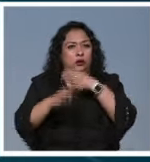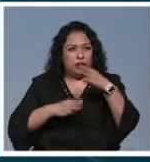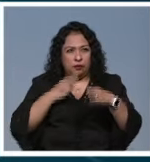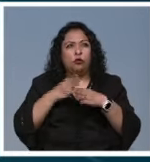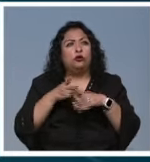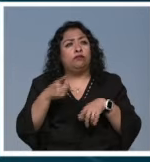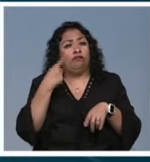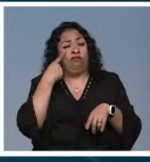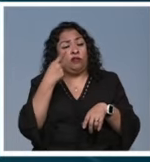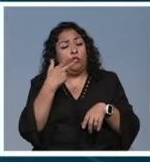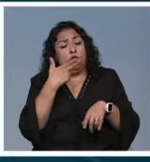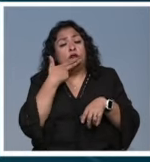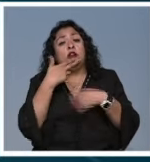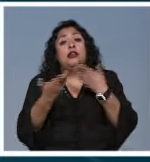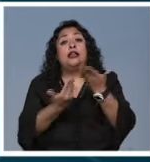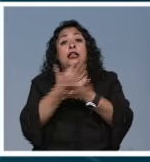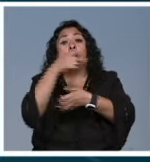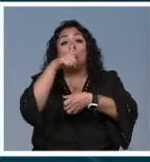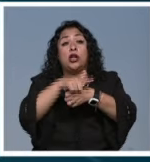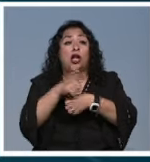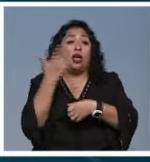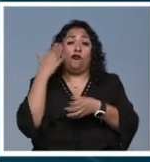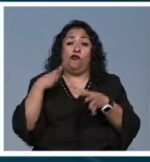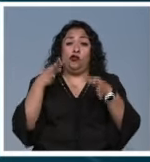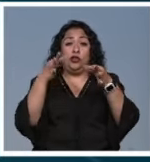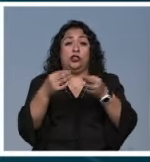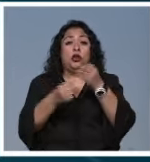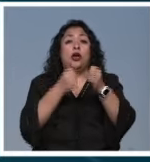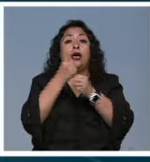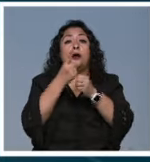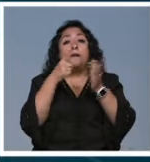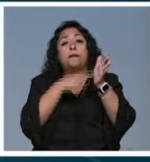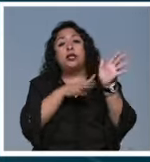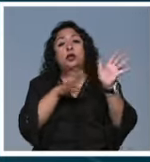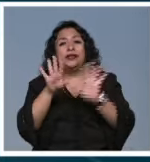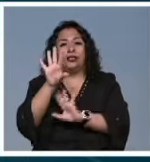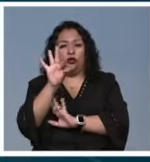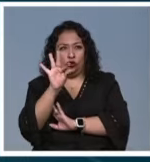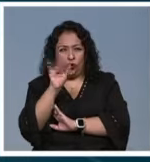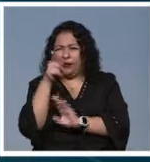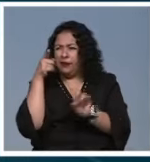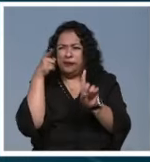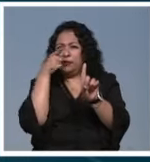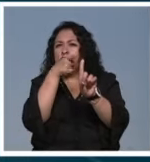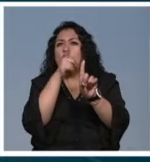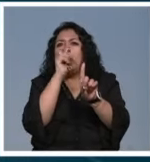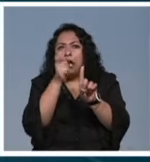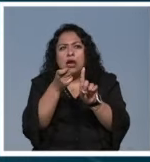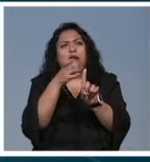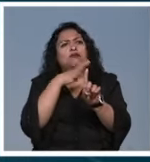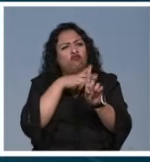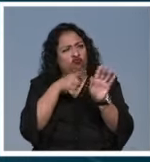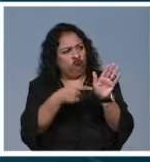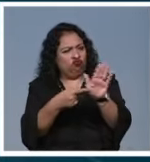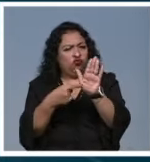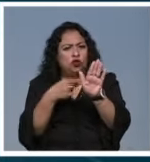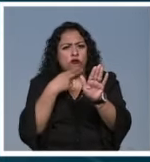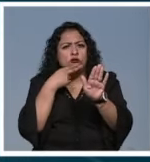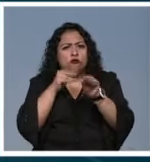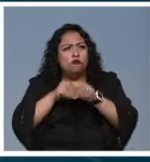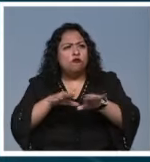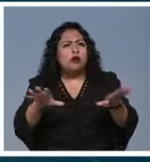es considerada un tesoro nacional desde su fundación en 1940. Su misión es crear, presentar, preservar